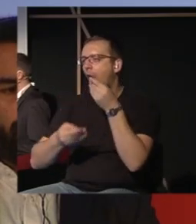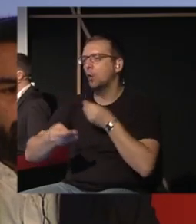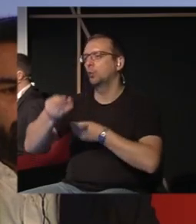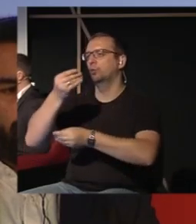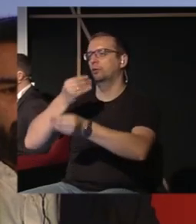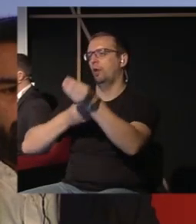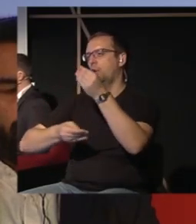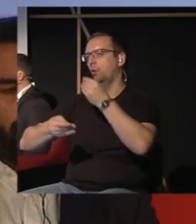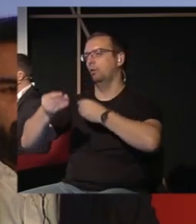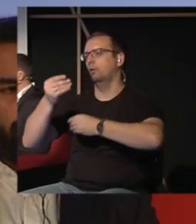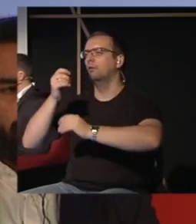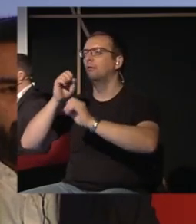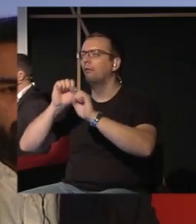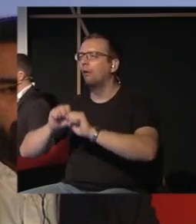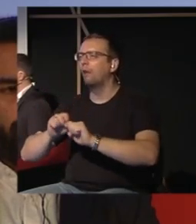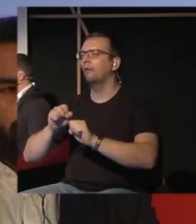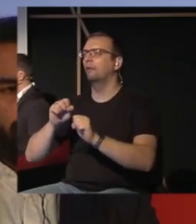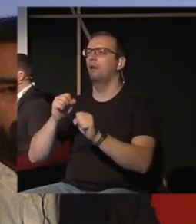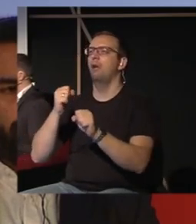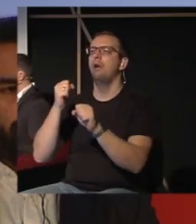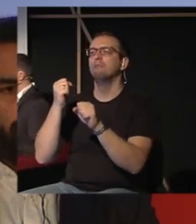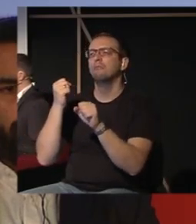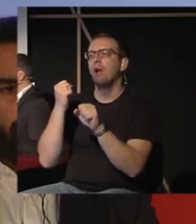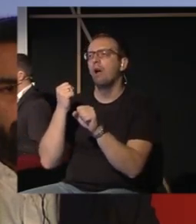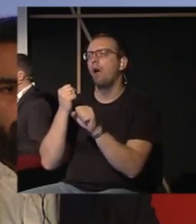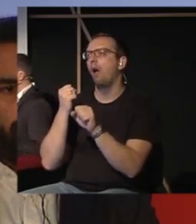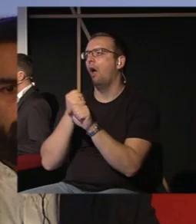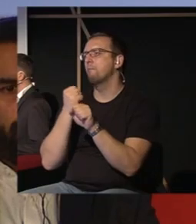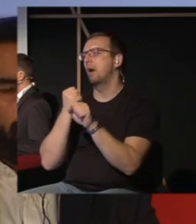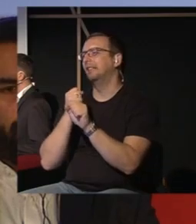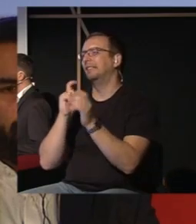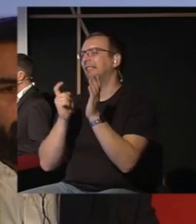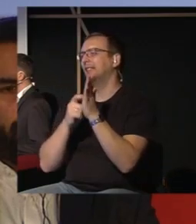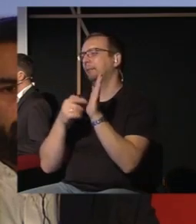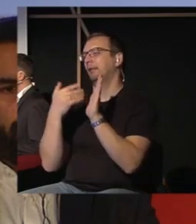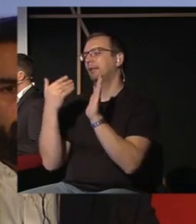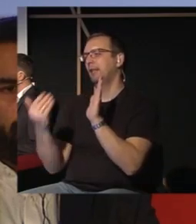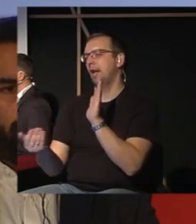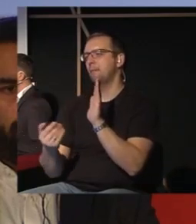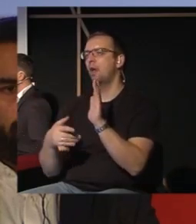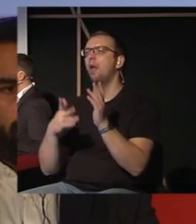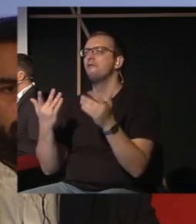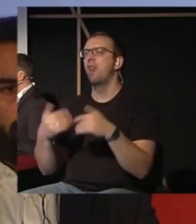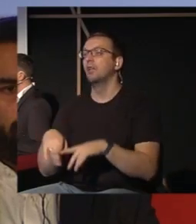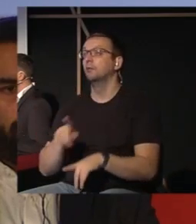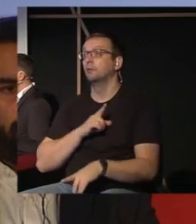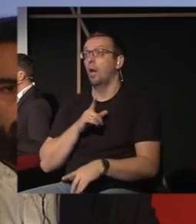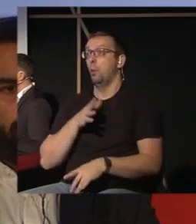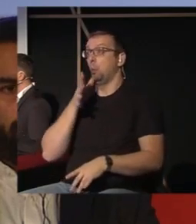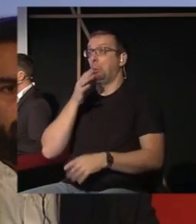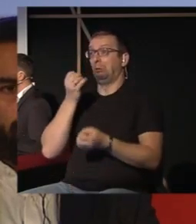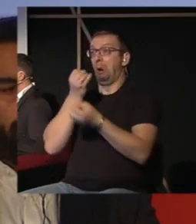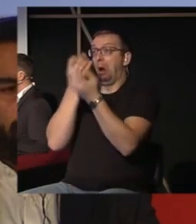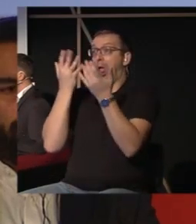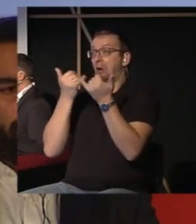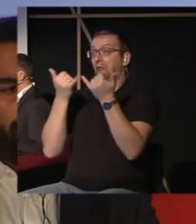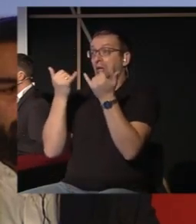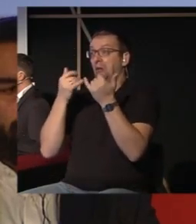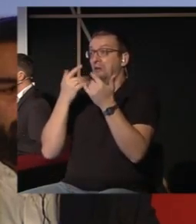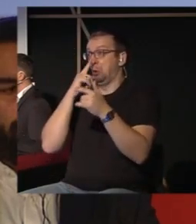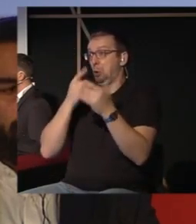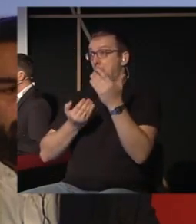que una persona que de primer contacto no se le ocurre. Por ejemplo, yo aquí que en la conferencia he estado hablando